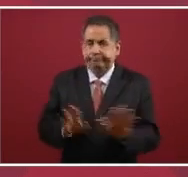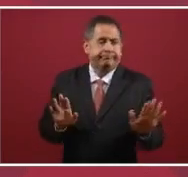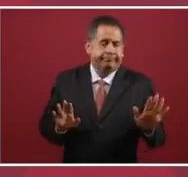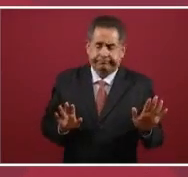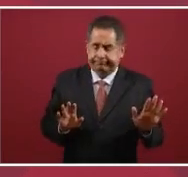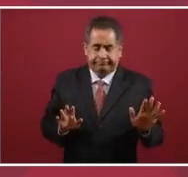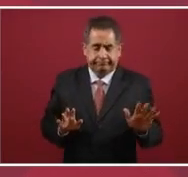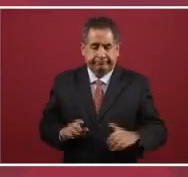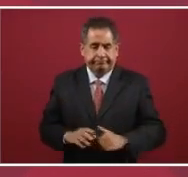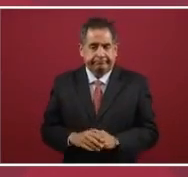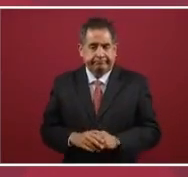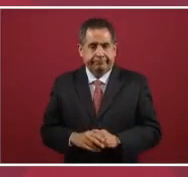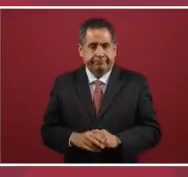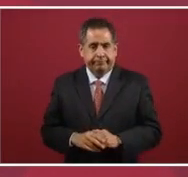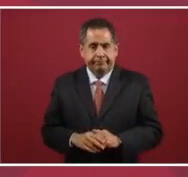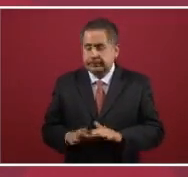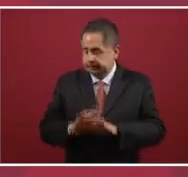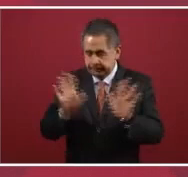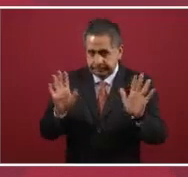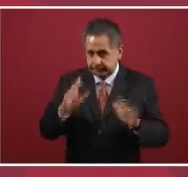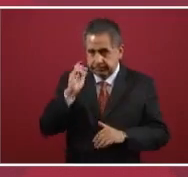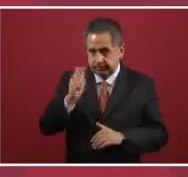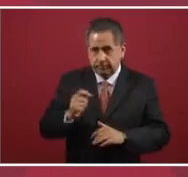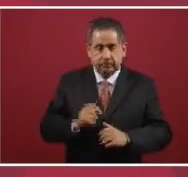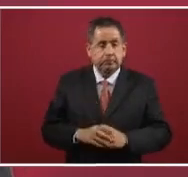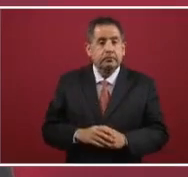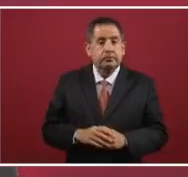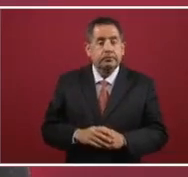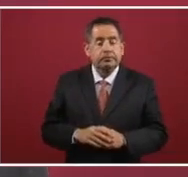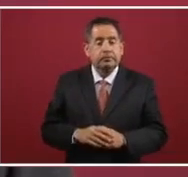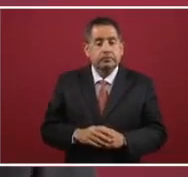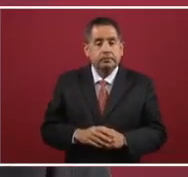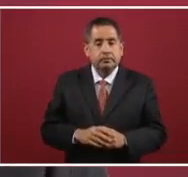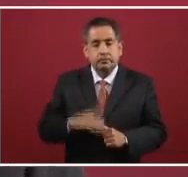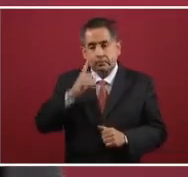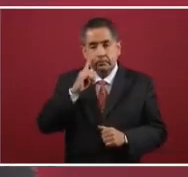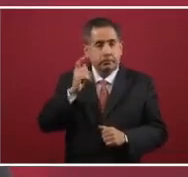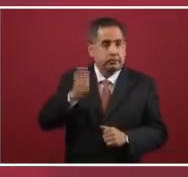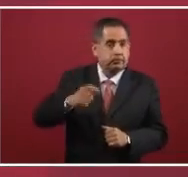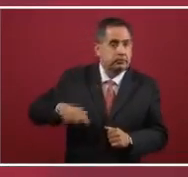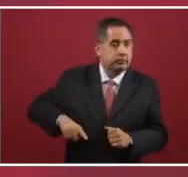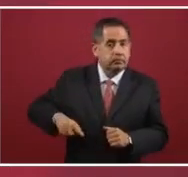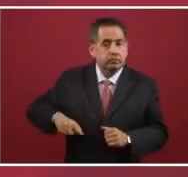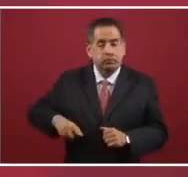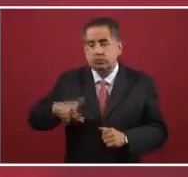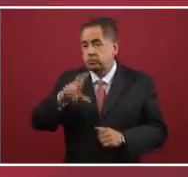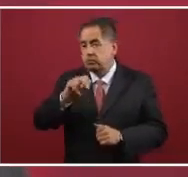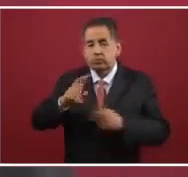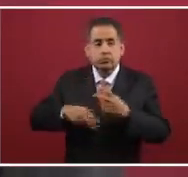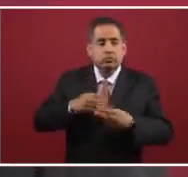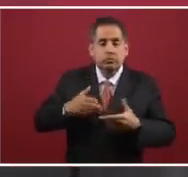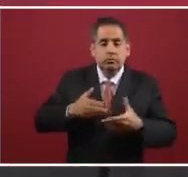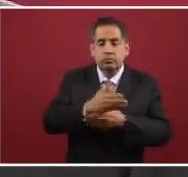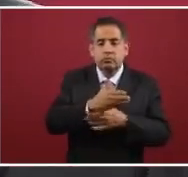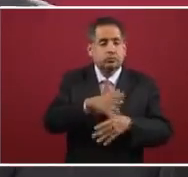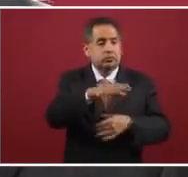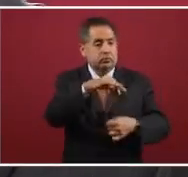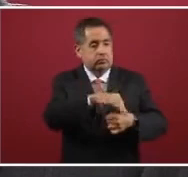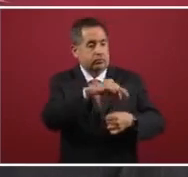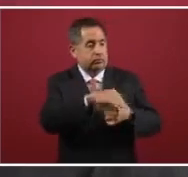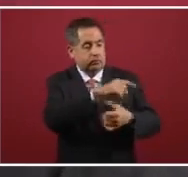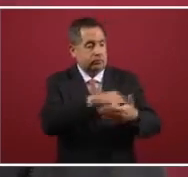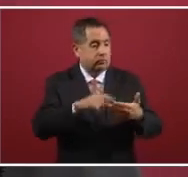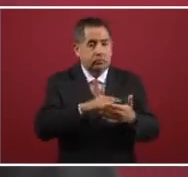¿Sí? Es más, el gobierno no va a intervenir en procesos electorales.